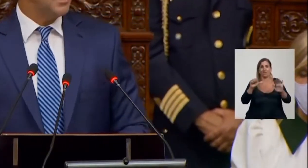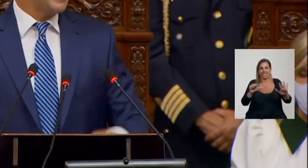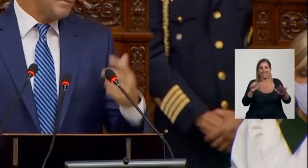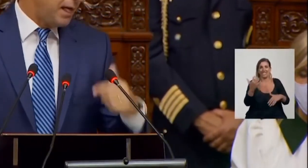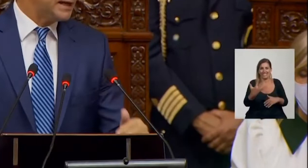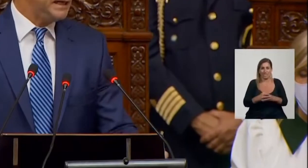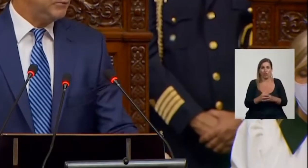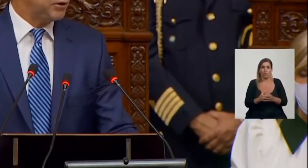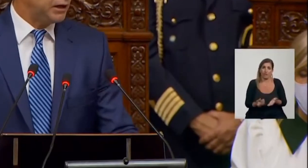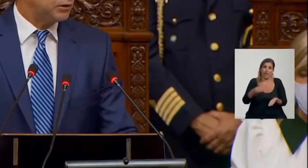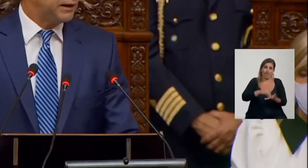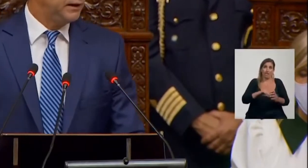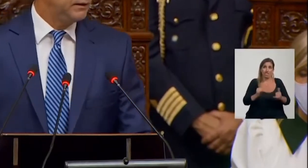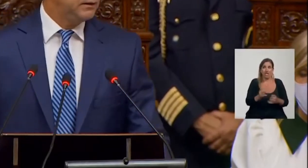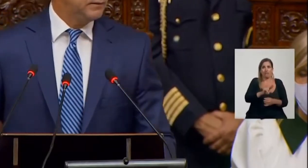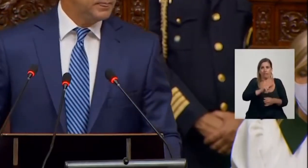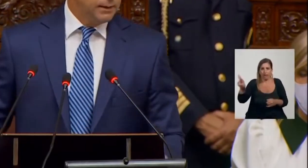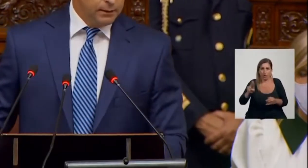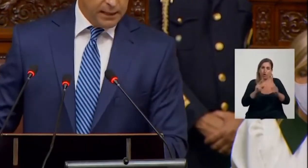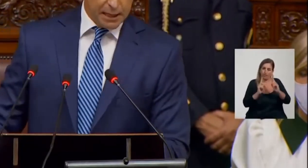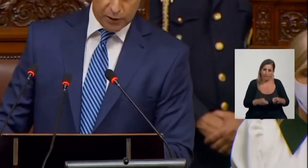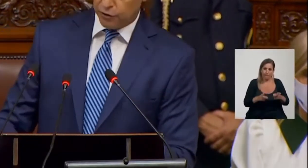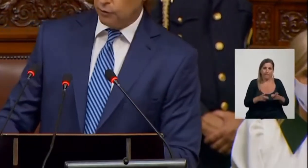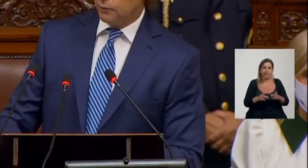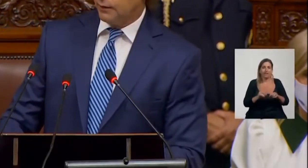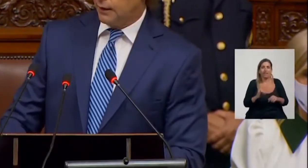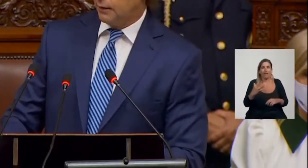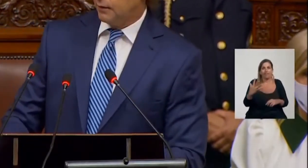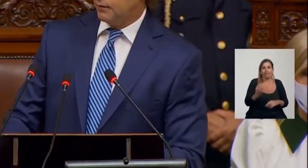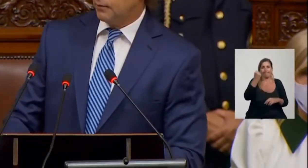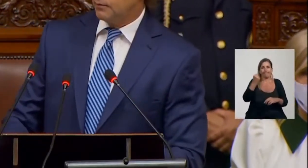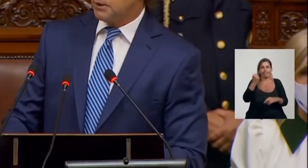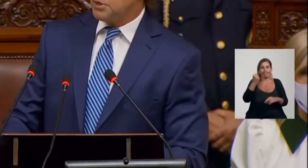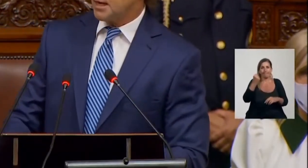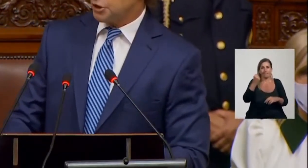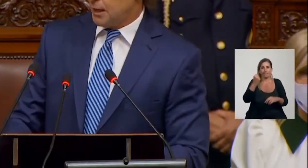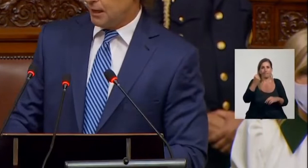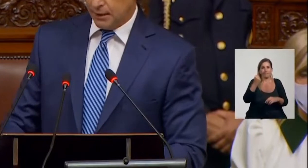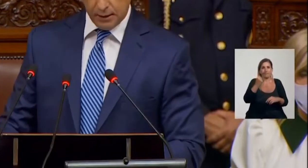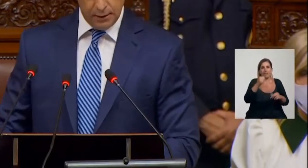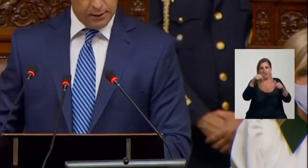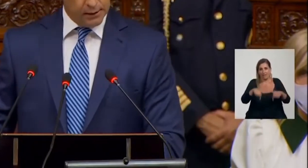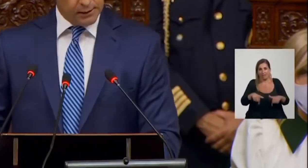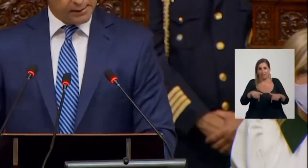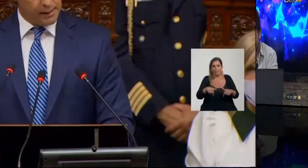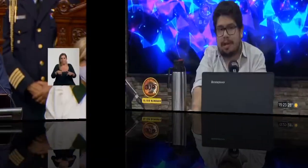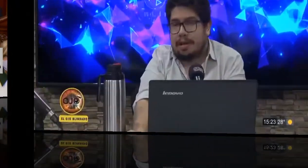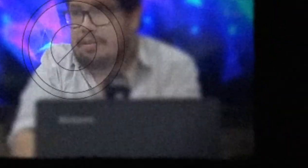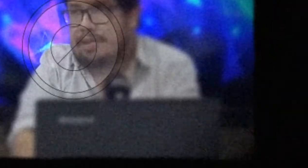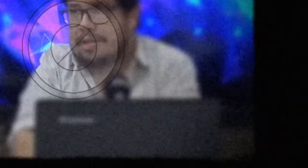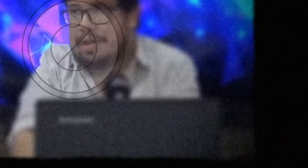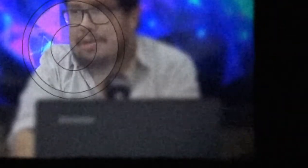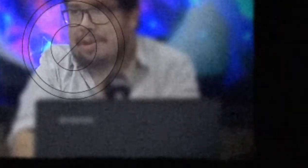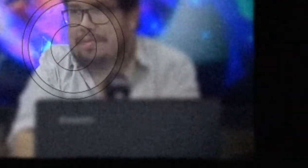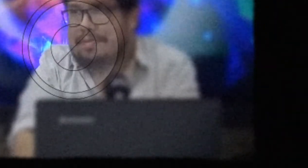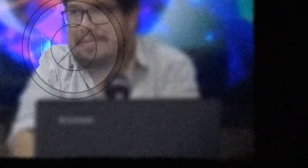1.465. Además de que tenemos récord de incautación de divisas nacionales y extranjeras. Usted